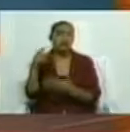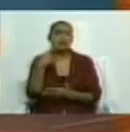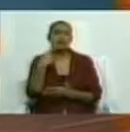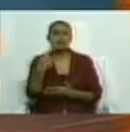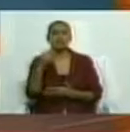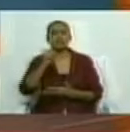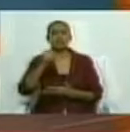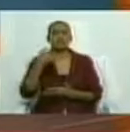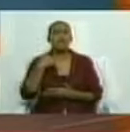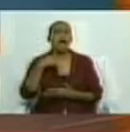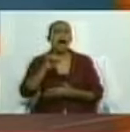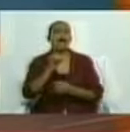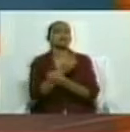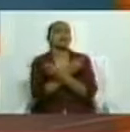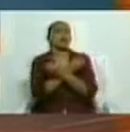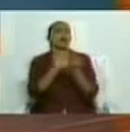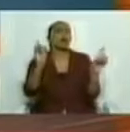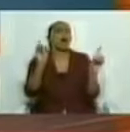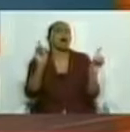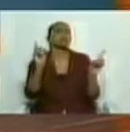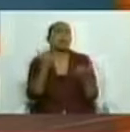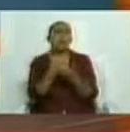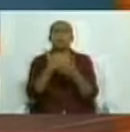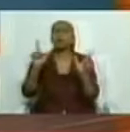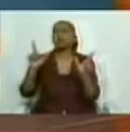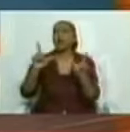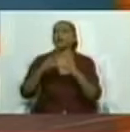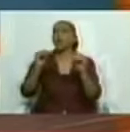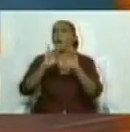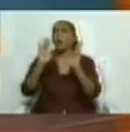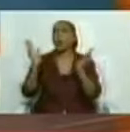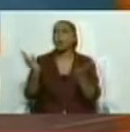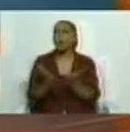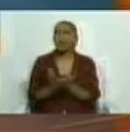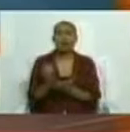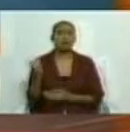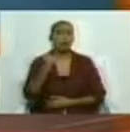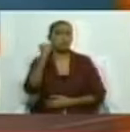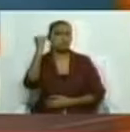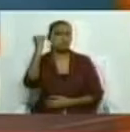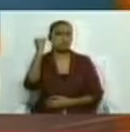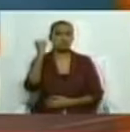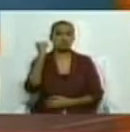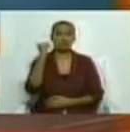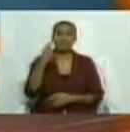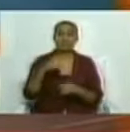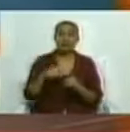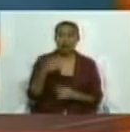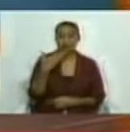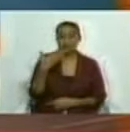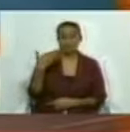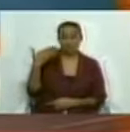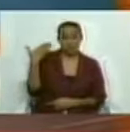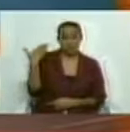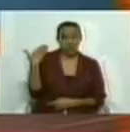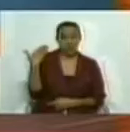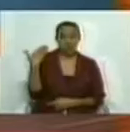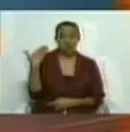libertaria del planeta ocurrió hace poco el